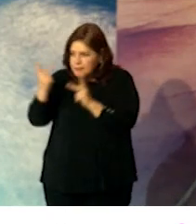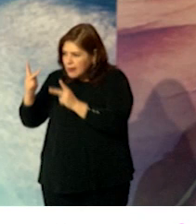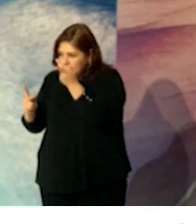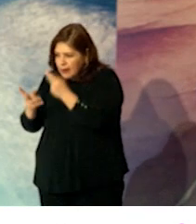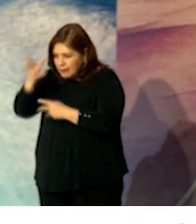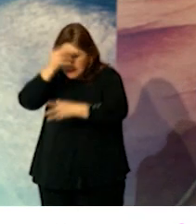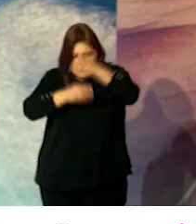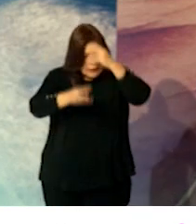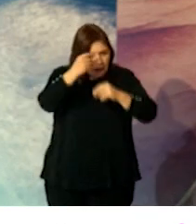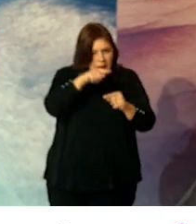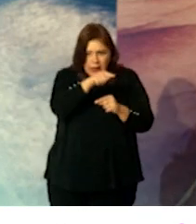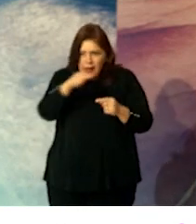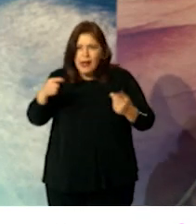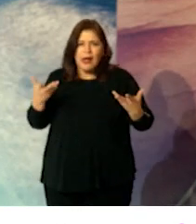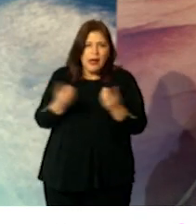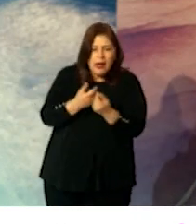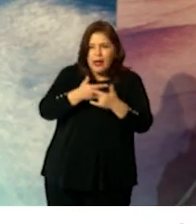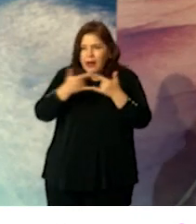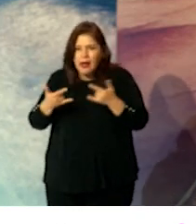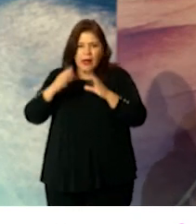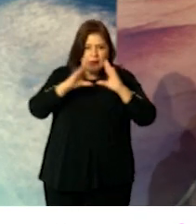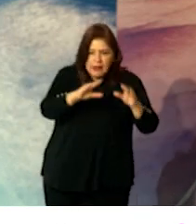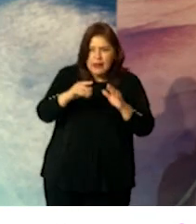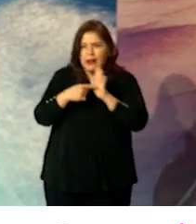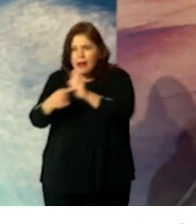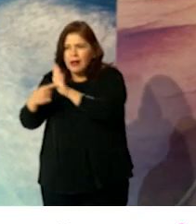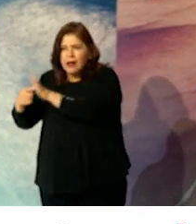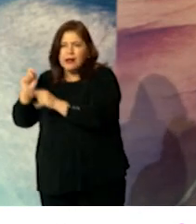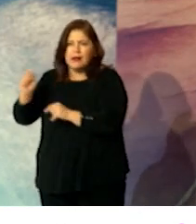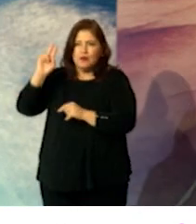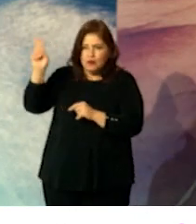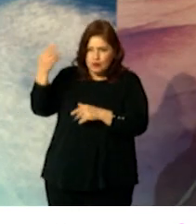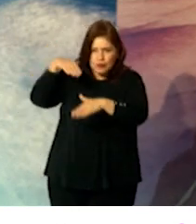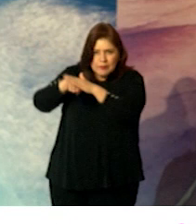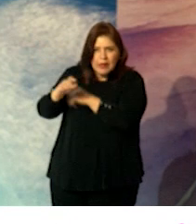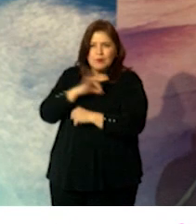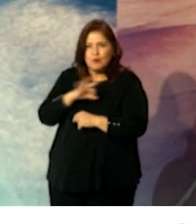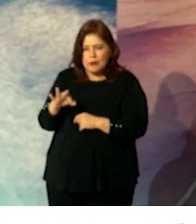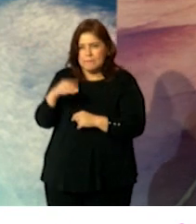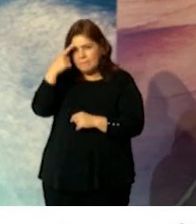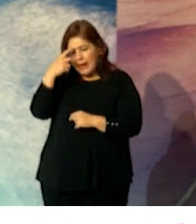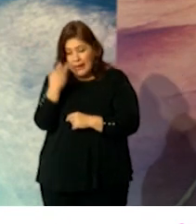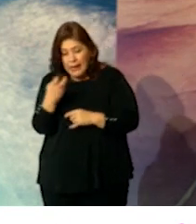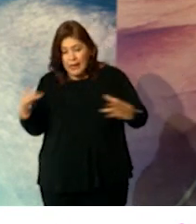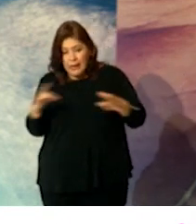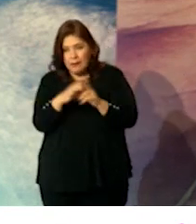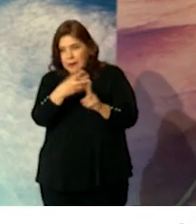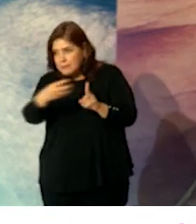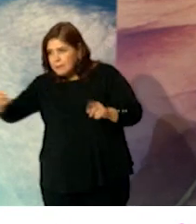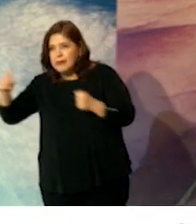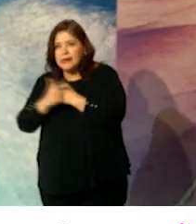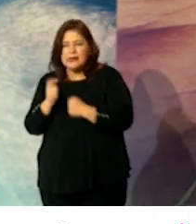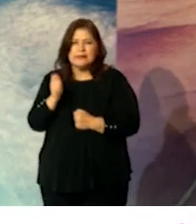y contándolos y educándolos y metiéndolos en las universidades a que esa sea la forma de aprender. Entonces yo creo que